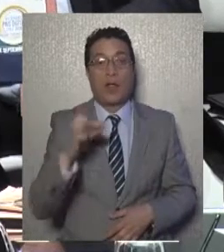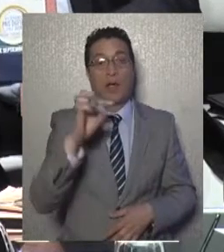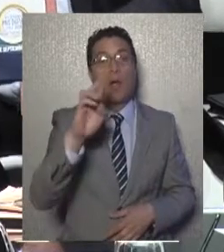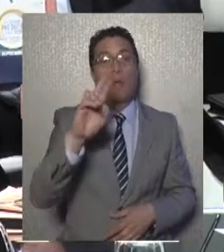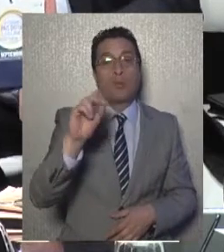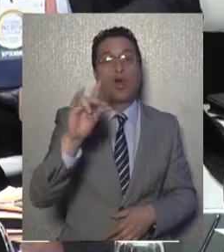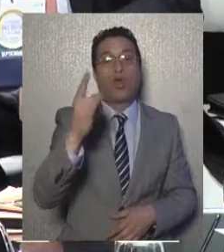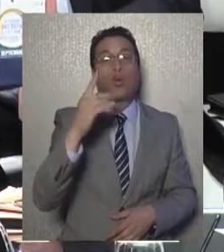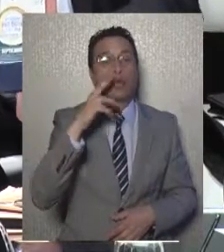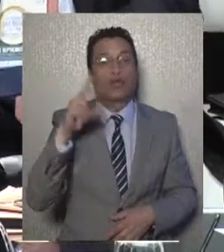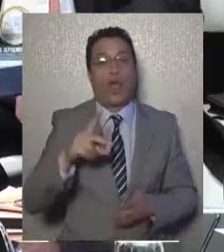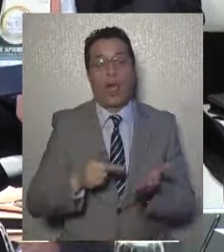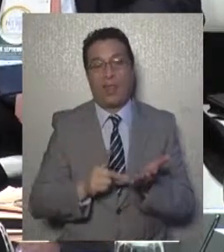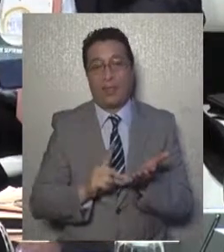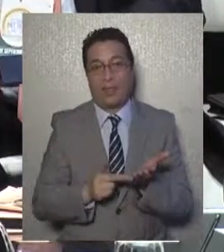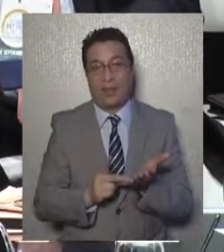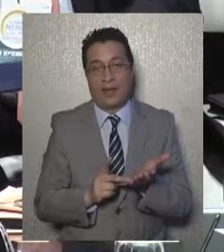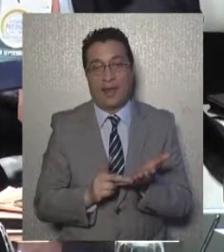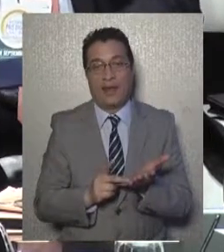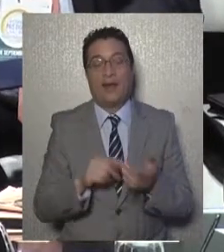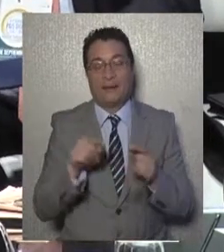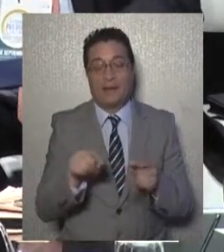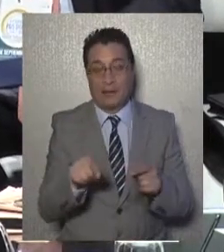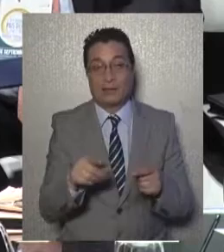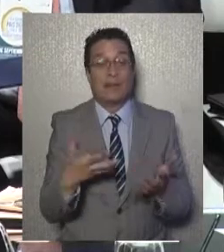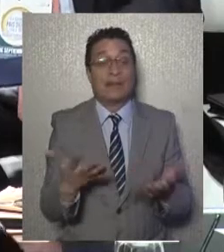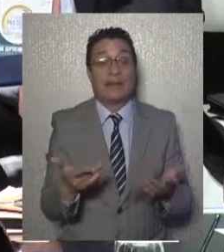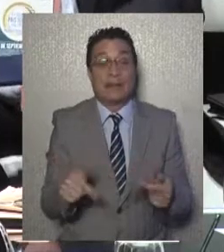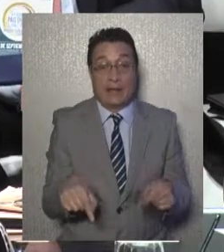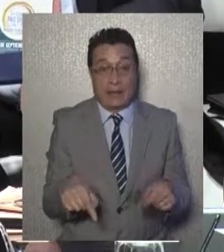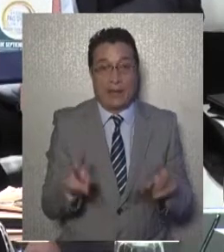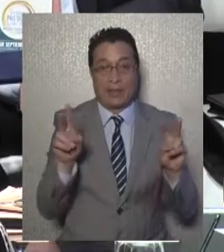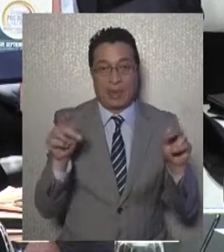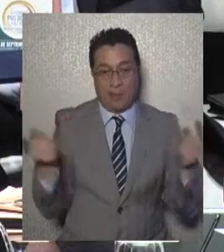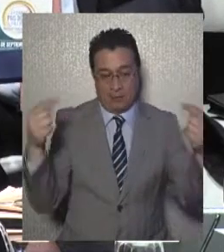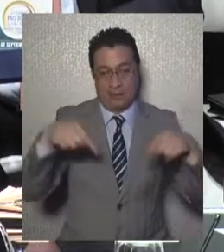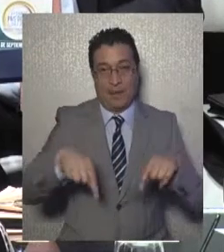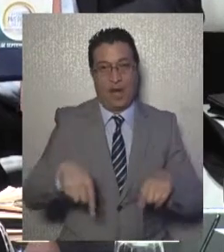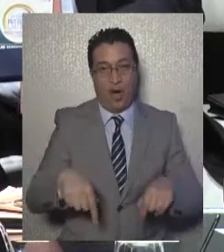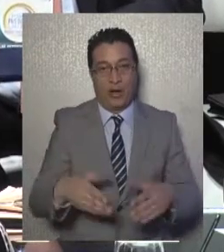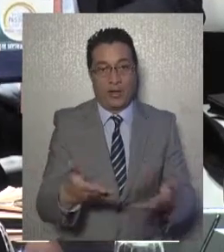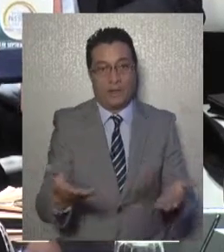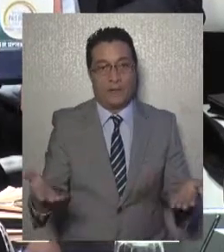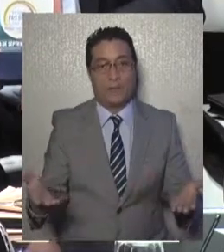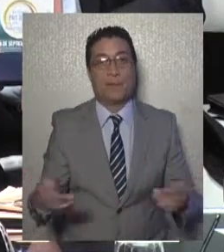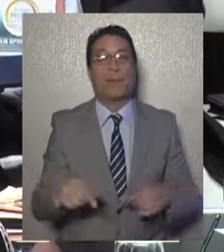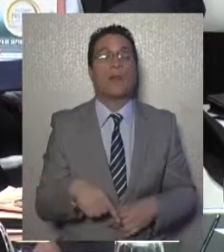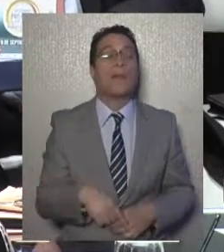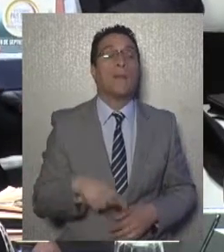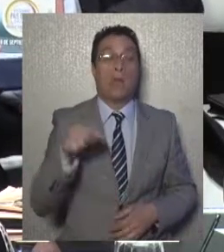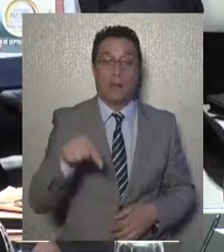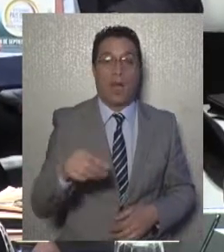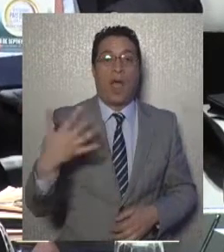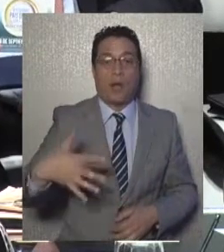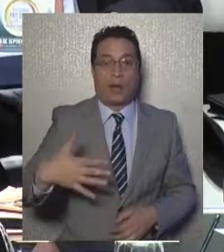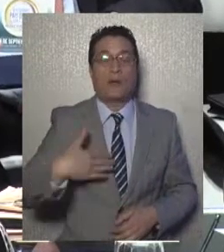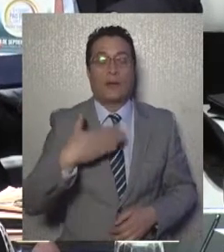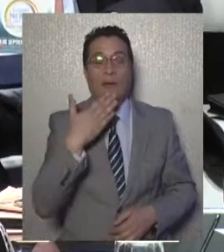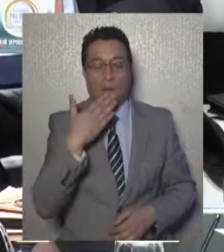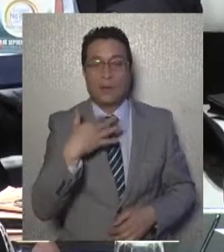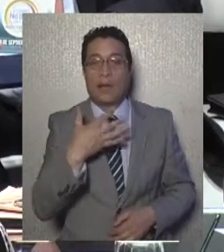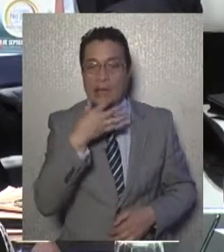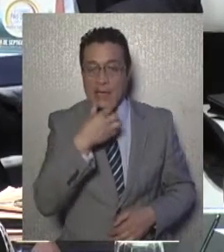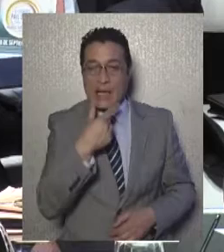productividad digital, que es lo que nos convoca ahora. Lo relevante también que quisiera contarles es